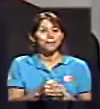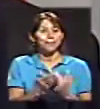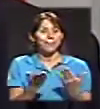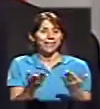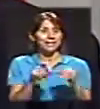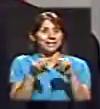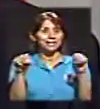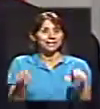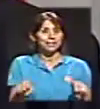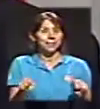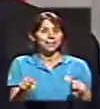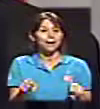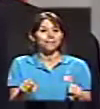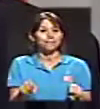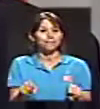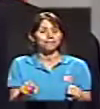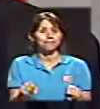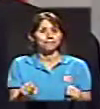del sistema de